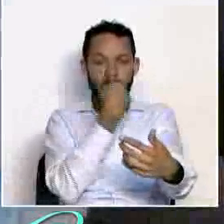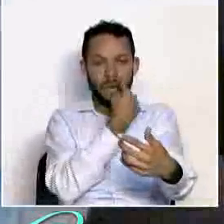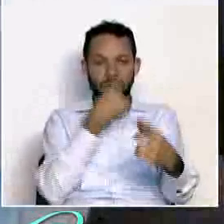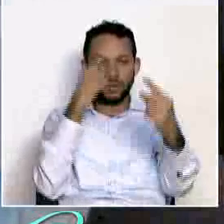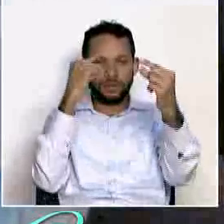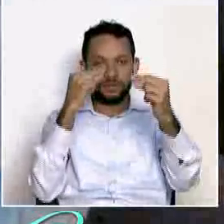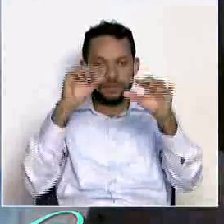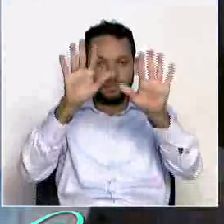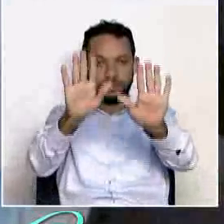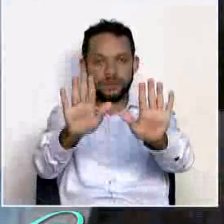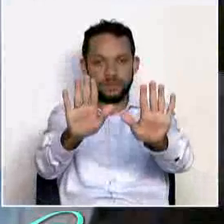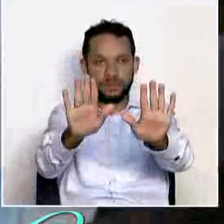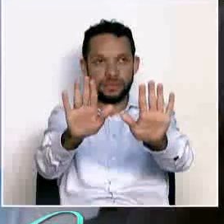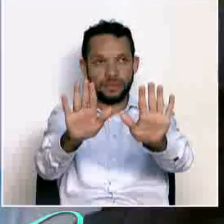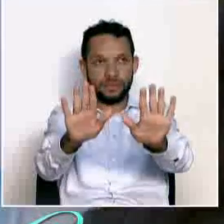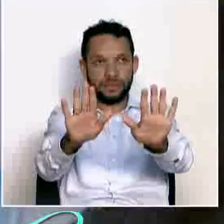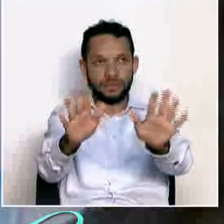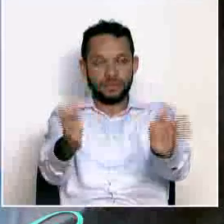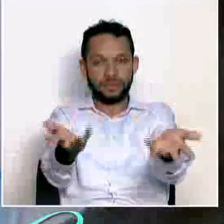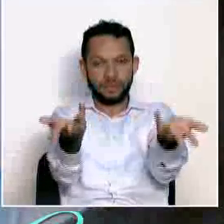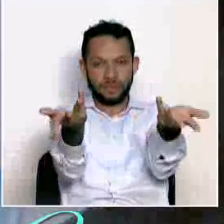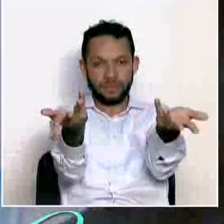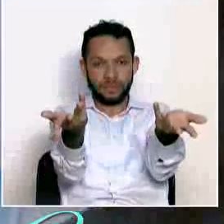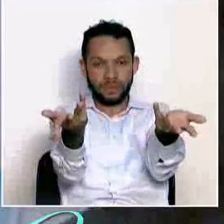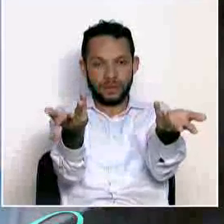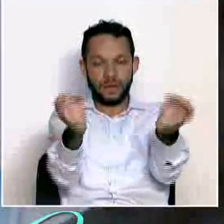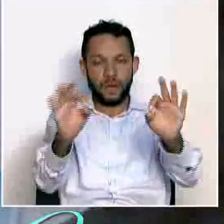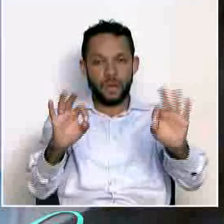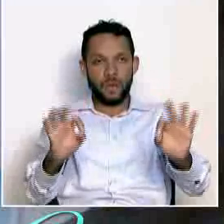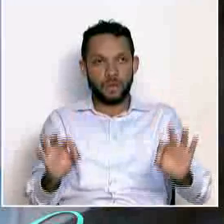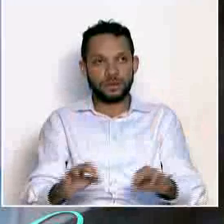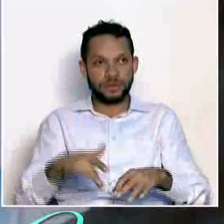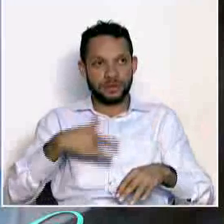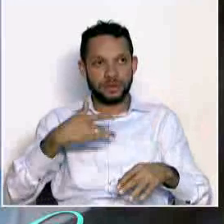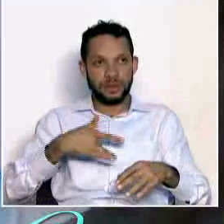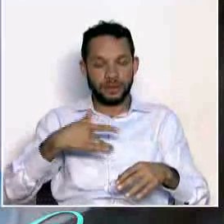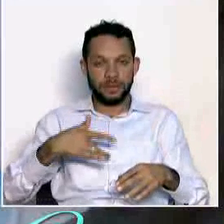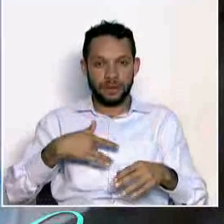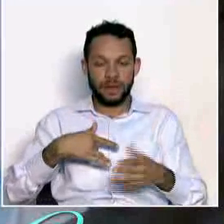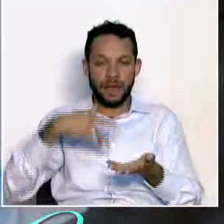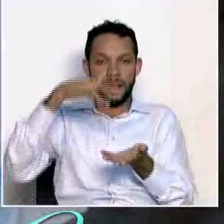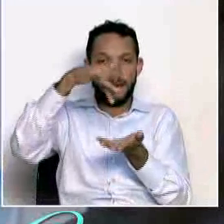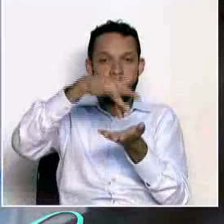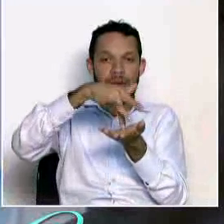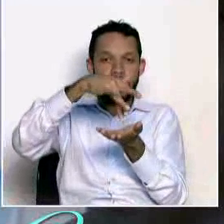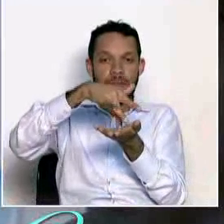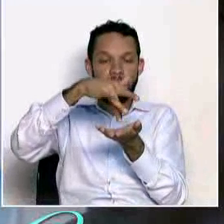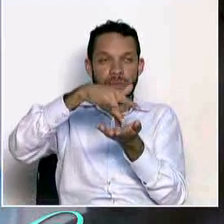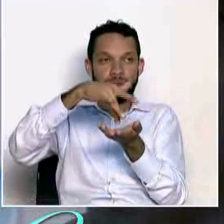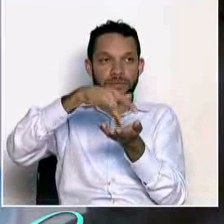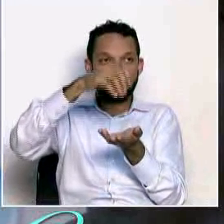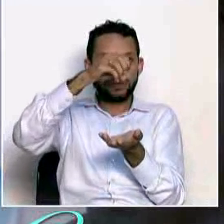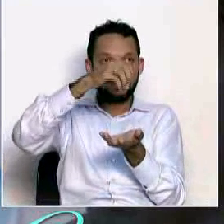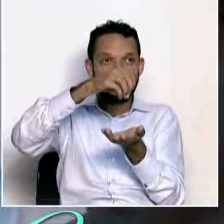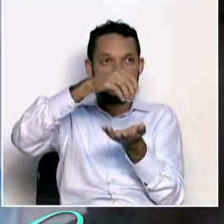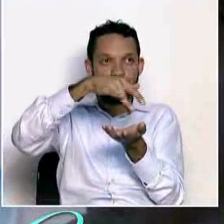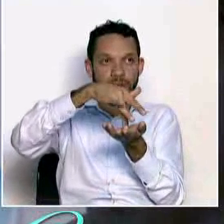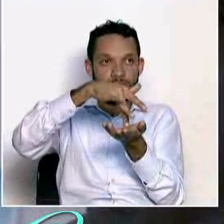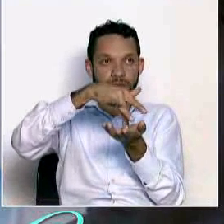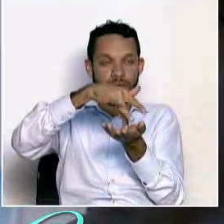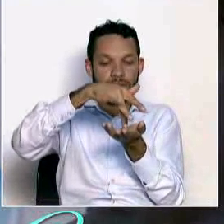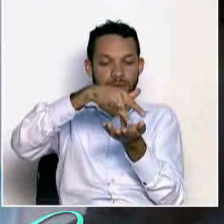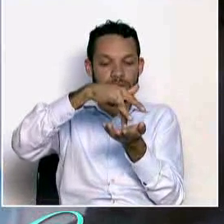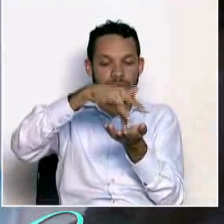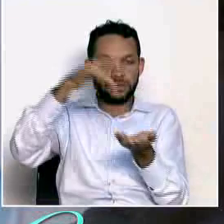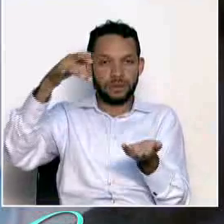favor. Visualice, imagine o sienta que he colocado sobre la palma de su mano un objeto diminuto que pesa